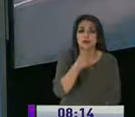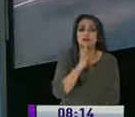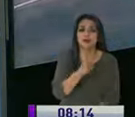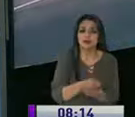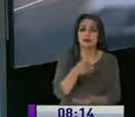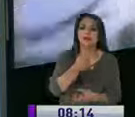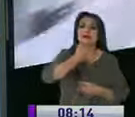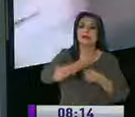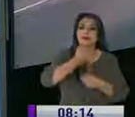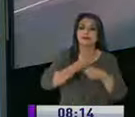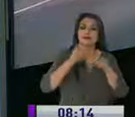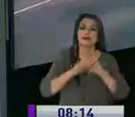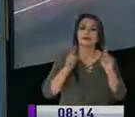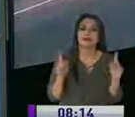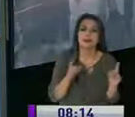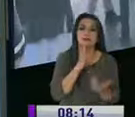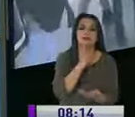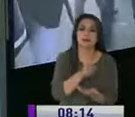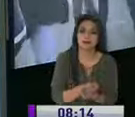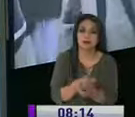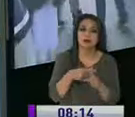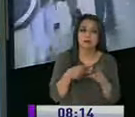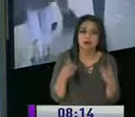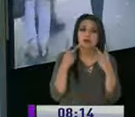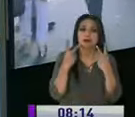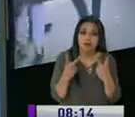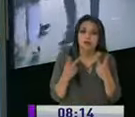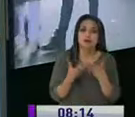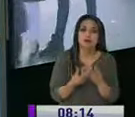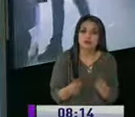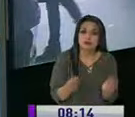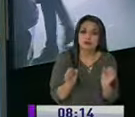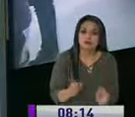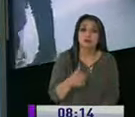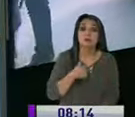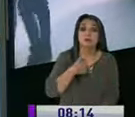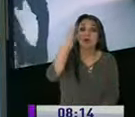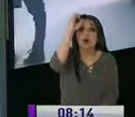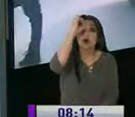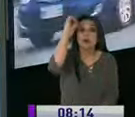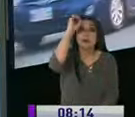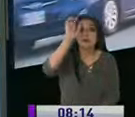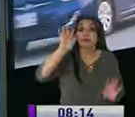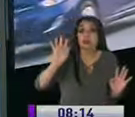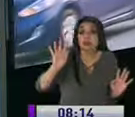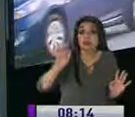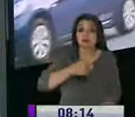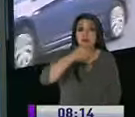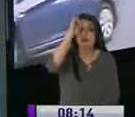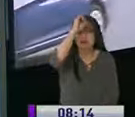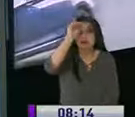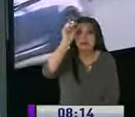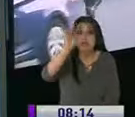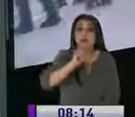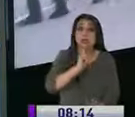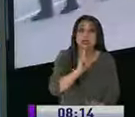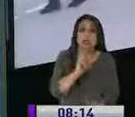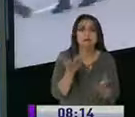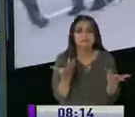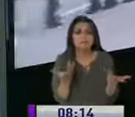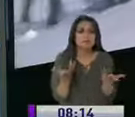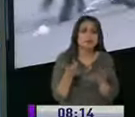trabajan una modalidad distinta. Entonces, veámosles el camino. Ese es mi criterio como ciudadano. Mi criterio como ciudadano es, a ver, tratemos